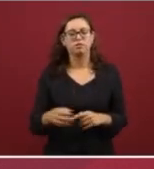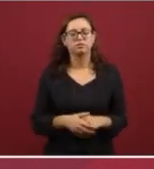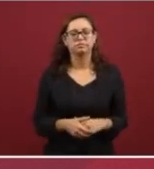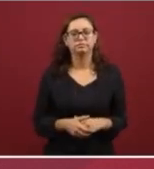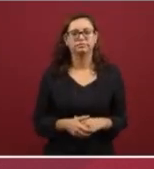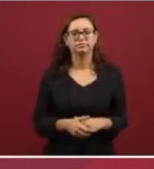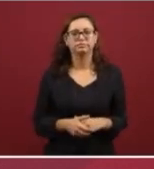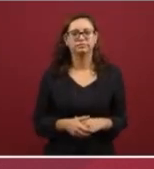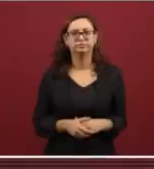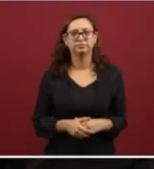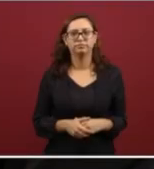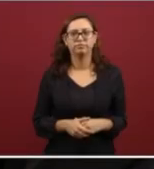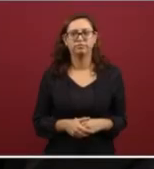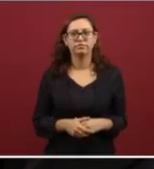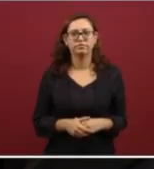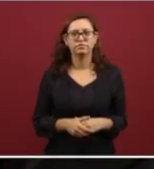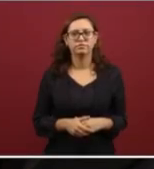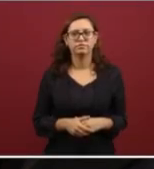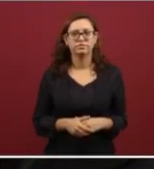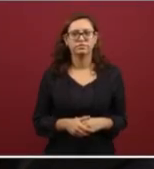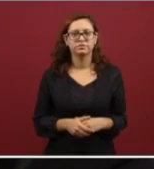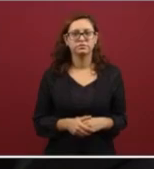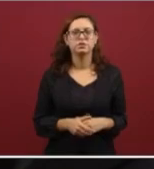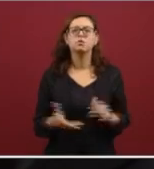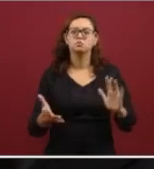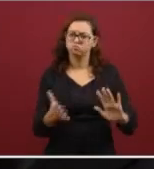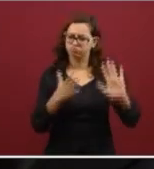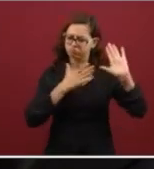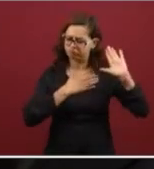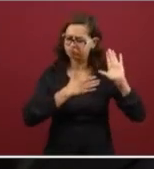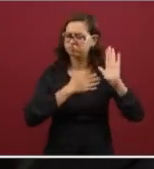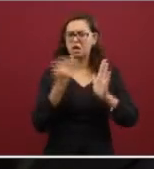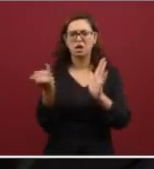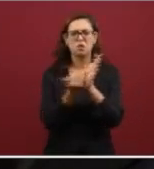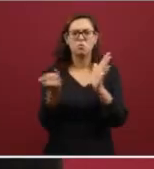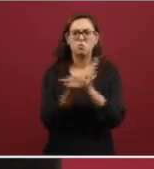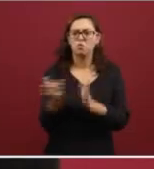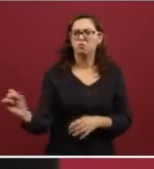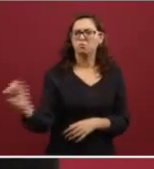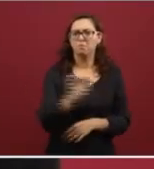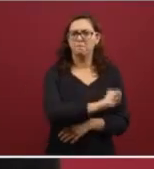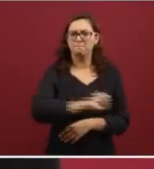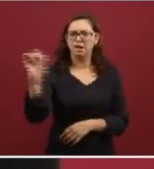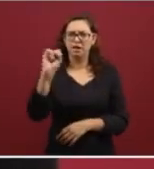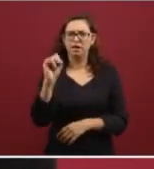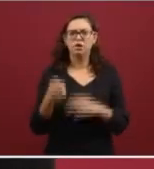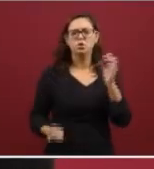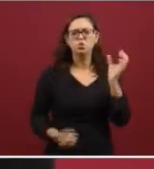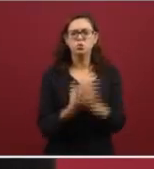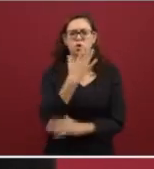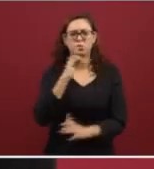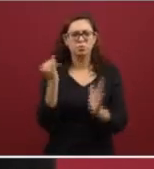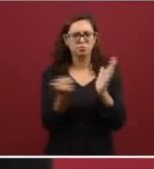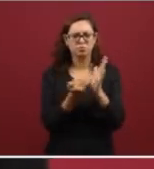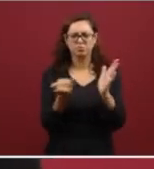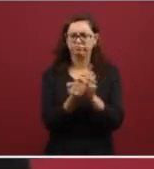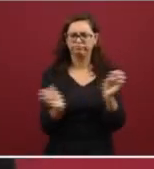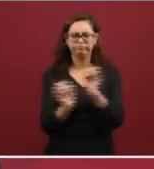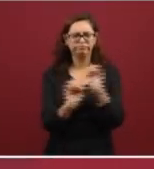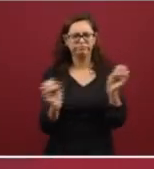compromiso es que no van a aumentar impuestos, que no van a haber impuestos nuevos, pero